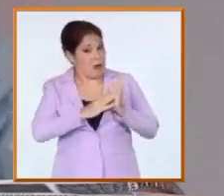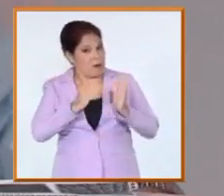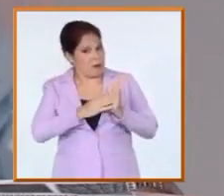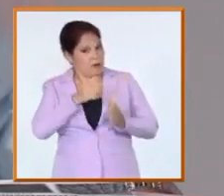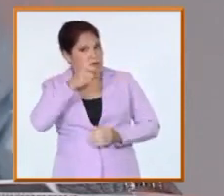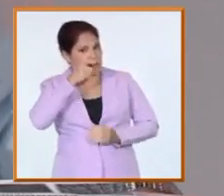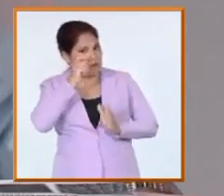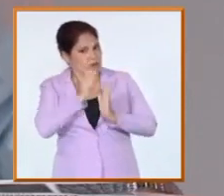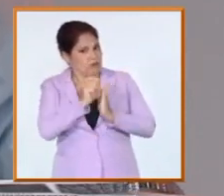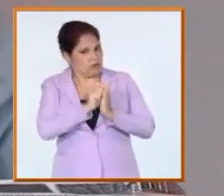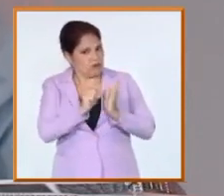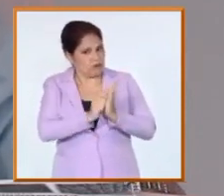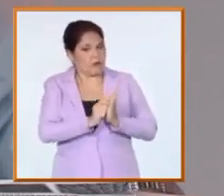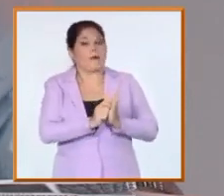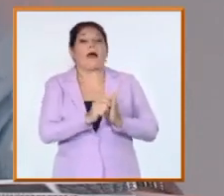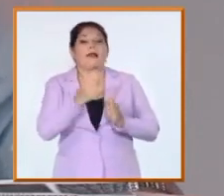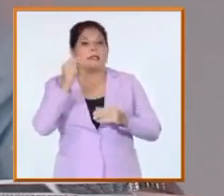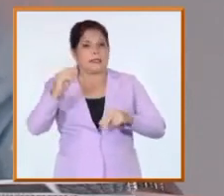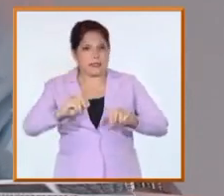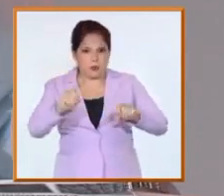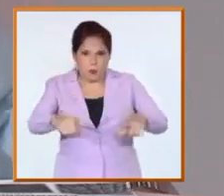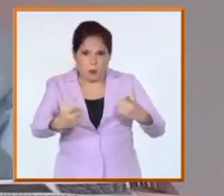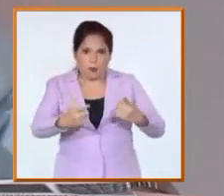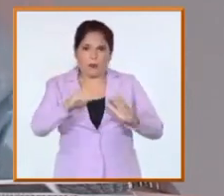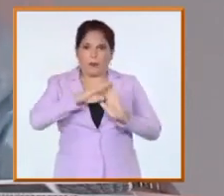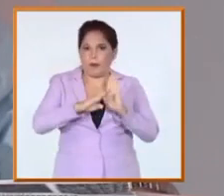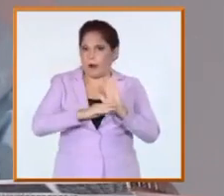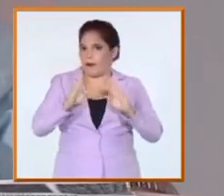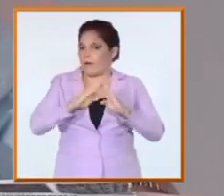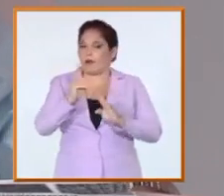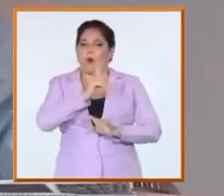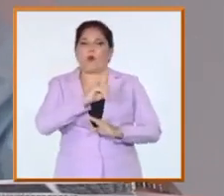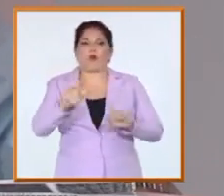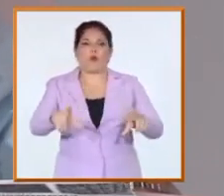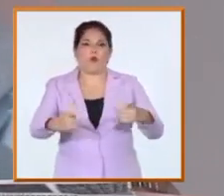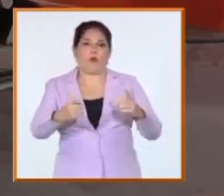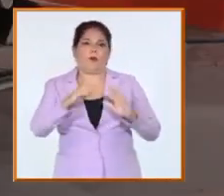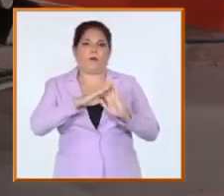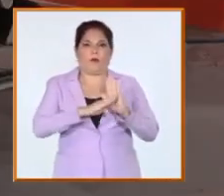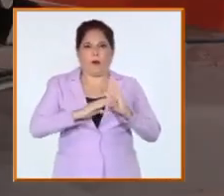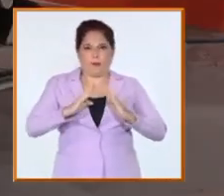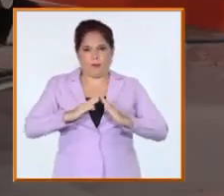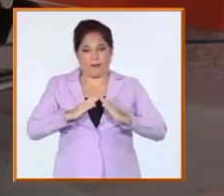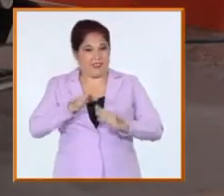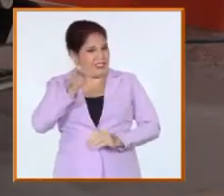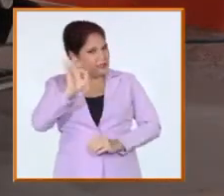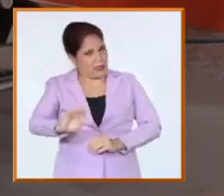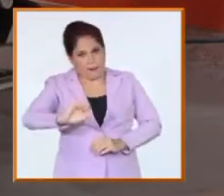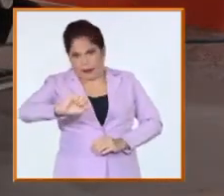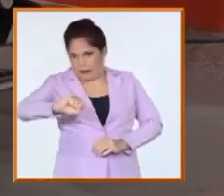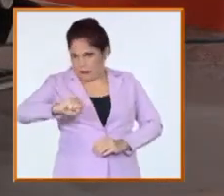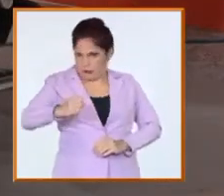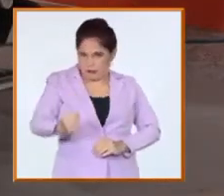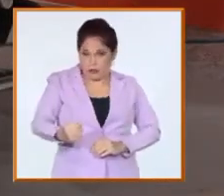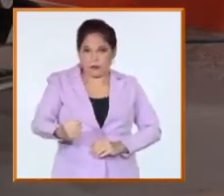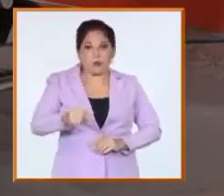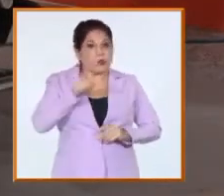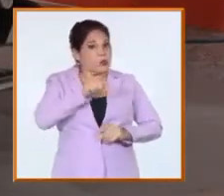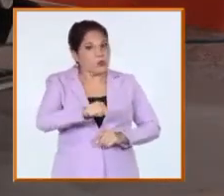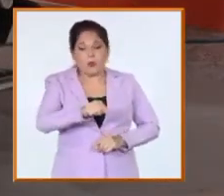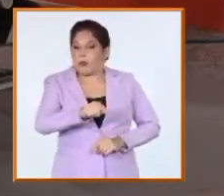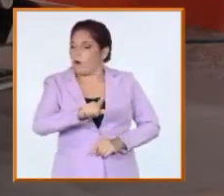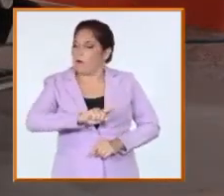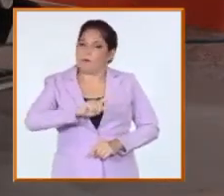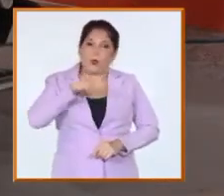en todo el país Chequea el complemento de un programa de la vivienda y siempre exigiendo para ser más e